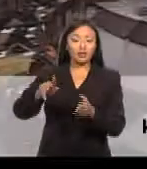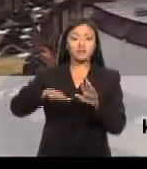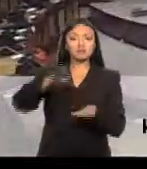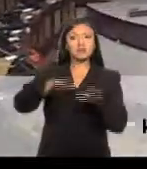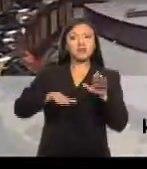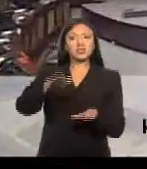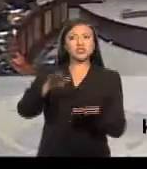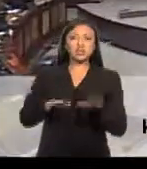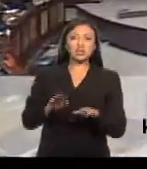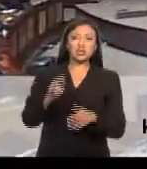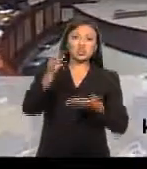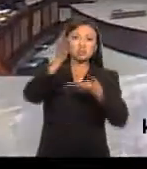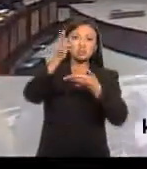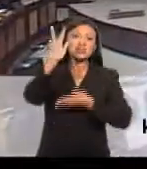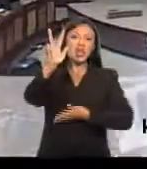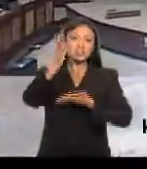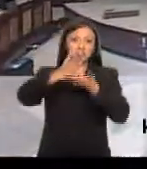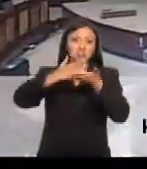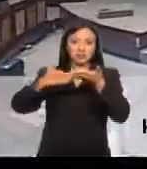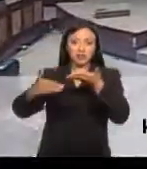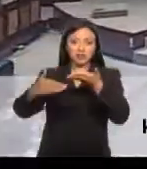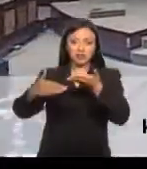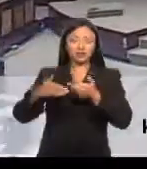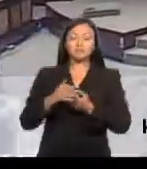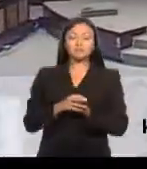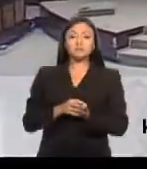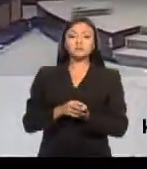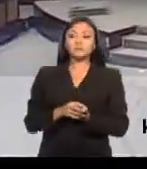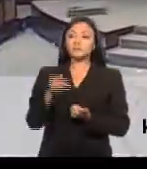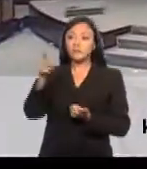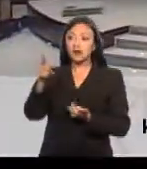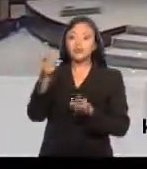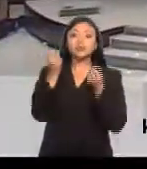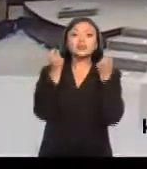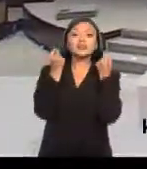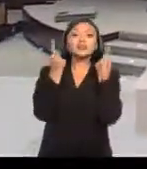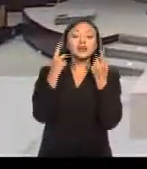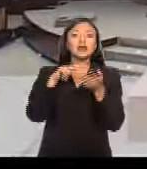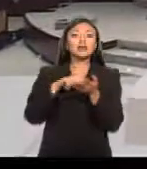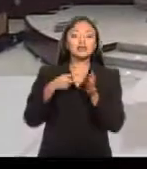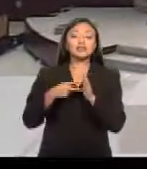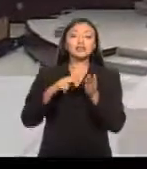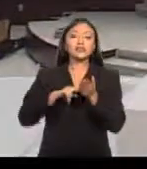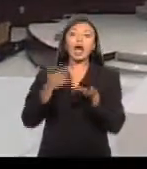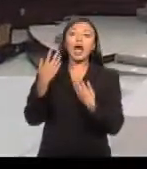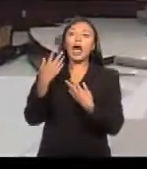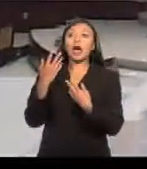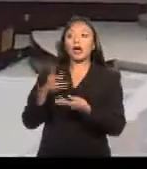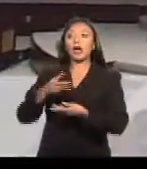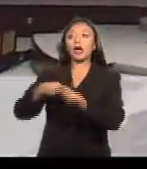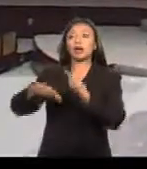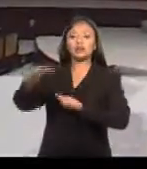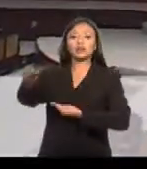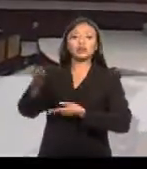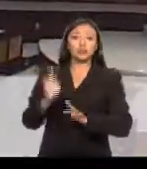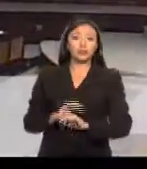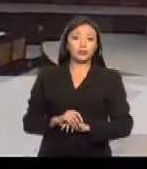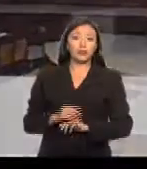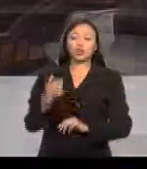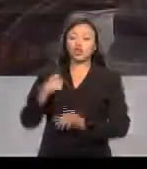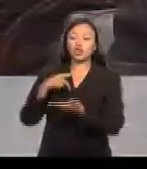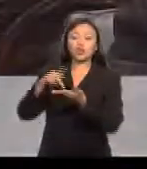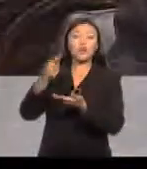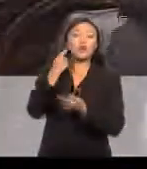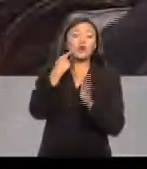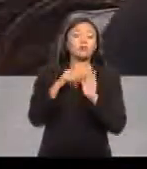es algo menos de la tercera parte del valor del bien, eso se entiende como una compensación al que le prestó